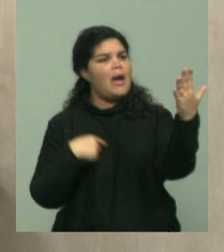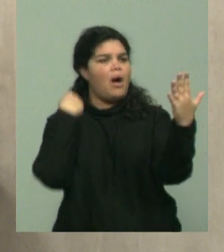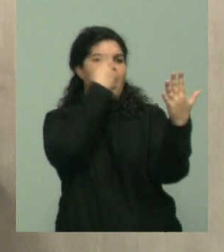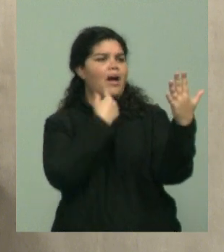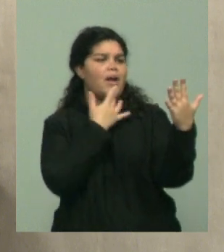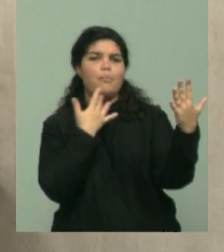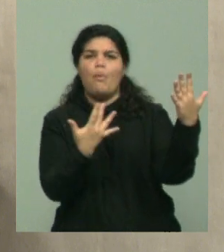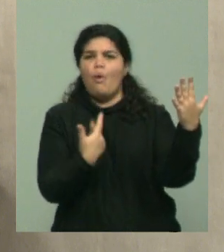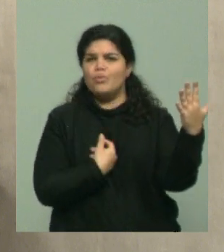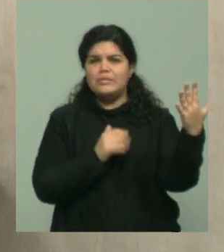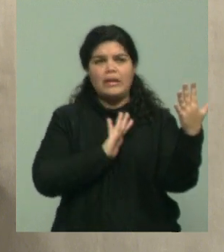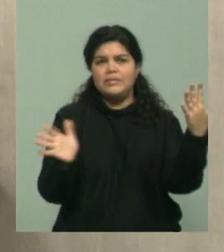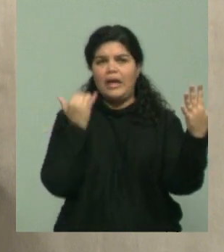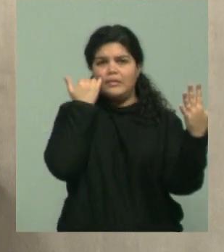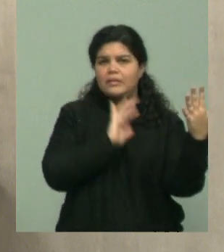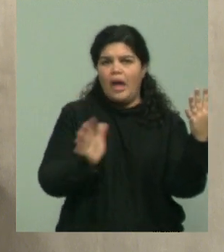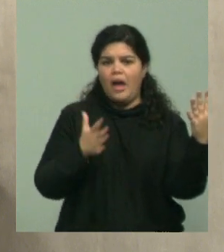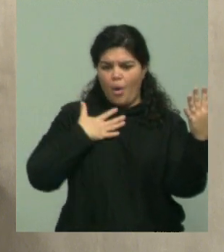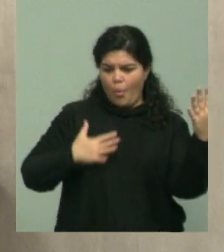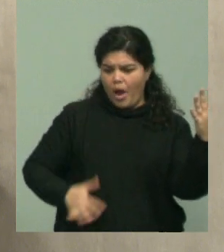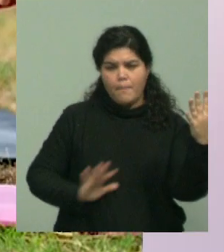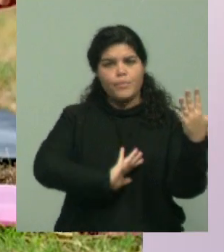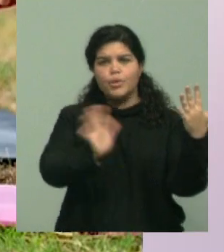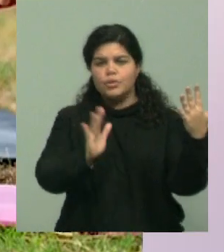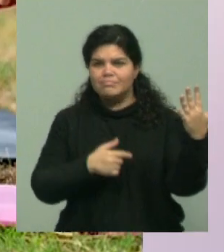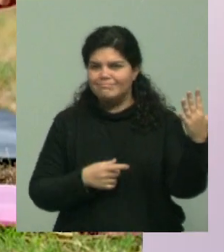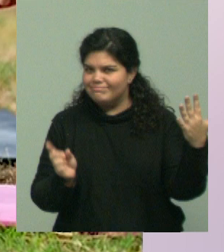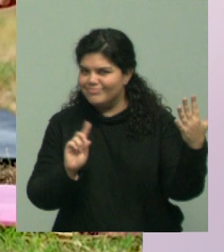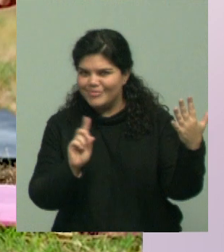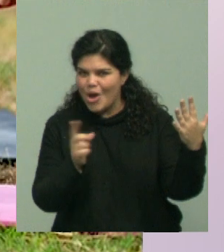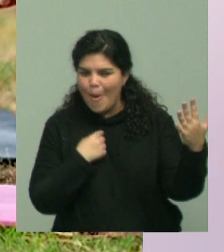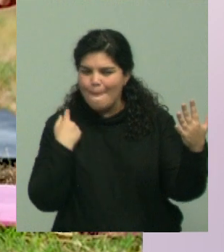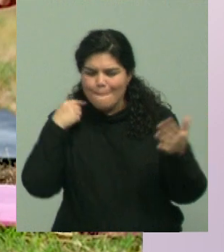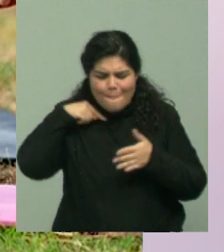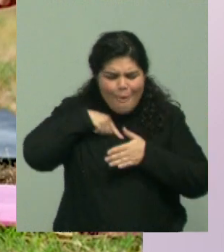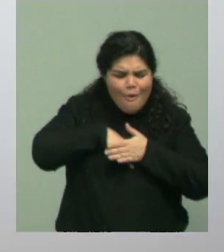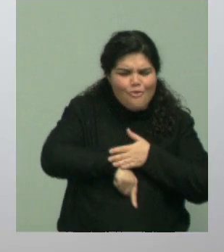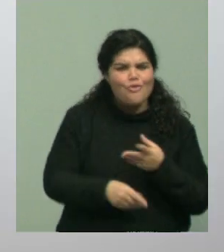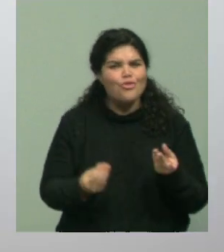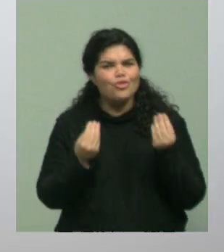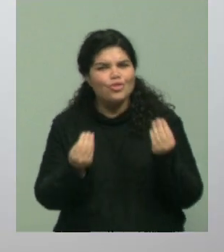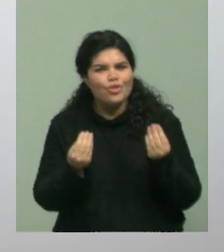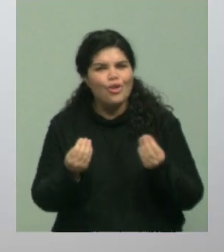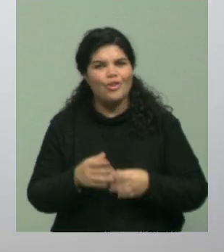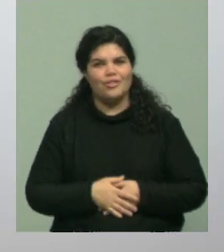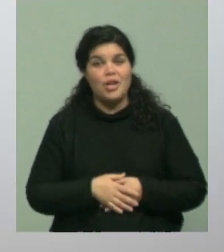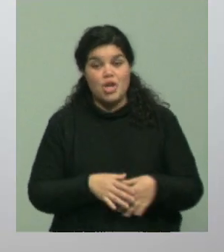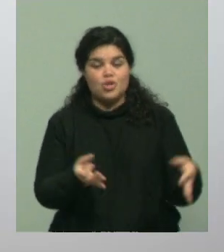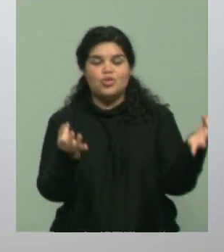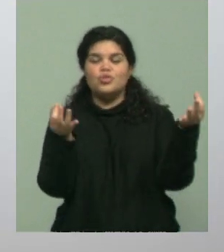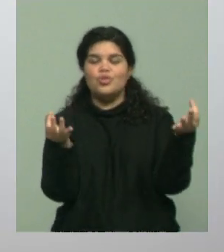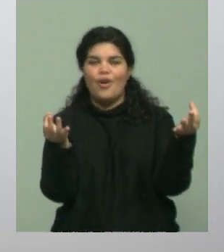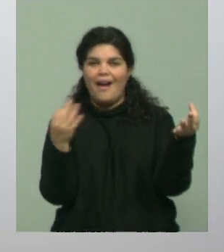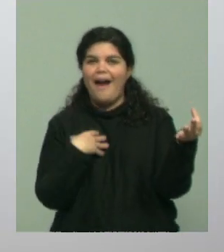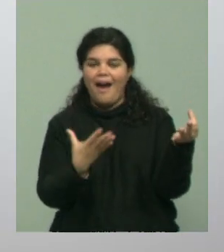bonita y somos mucho más que eso. Uh-huh. Entonces, desde el yoga te conoces desde el